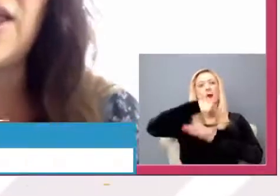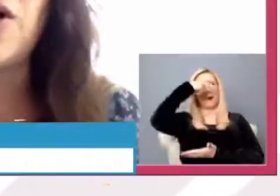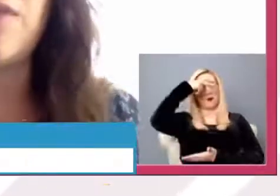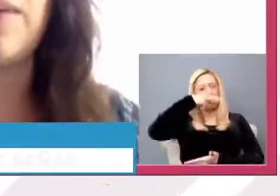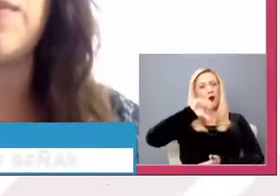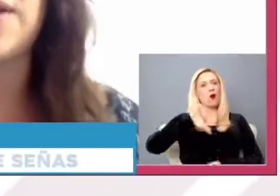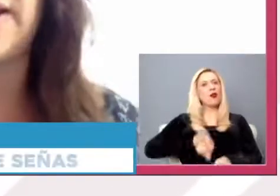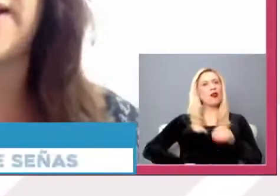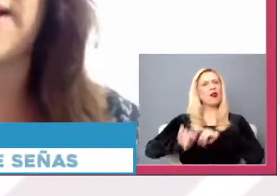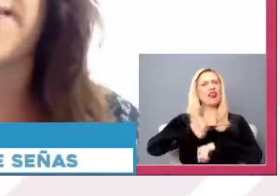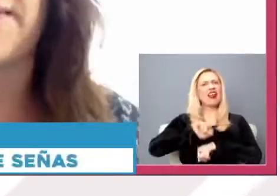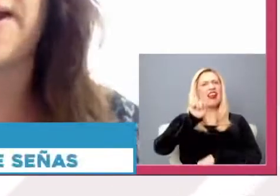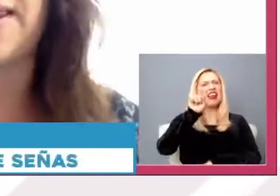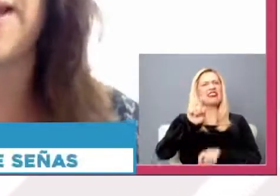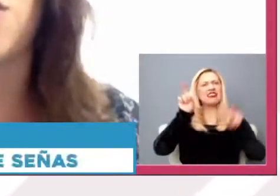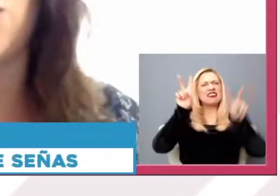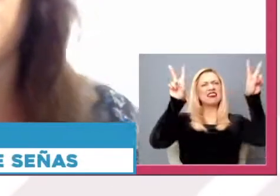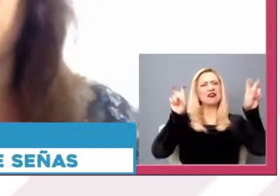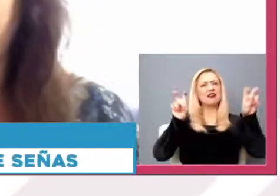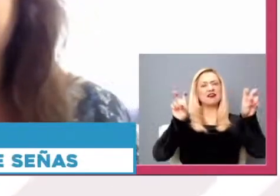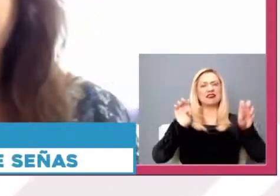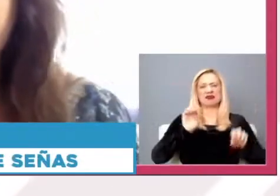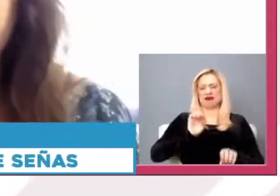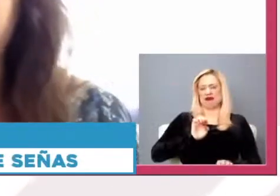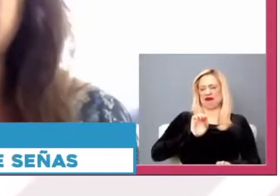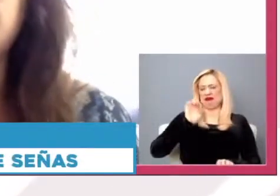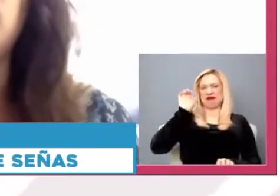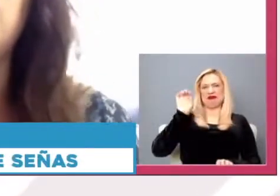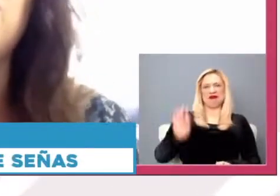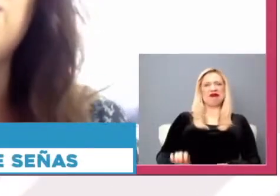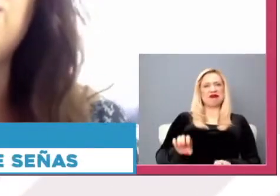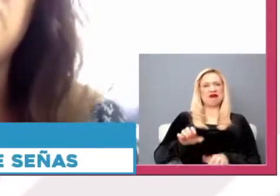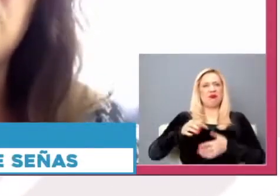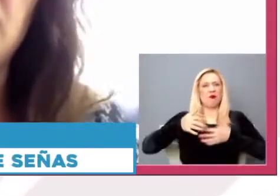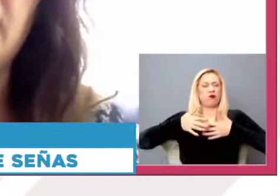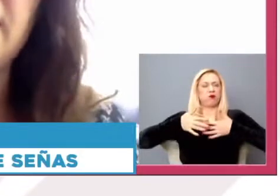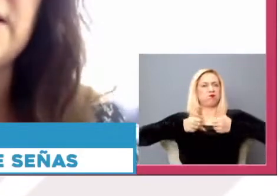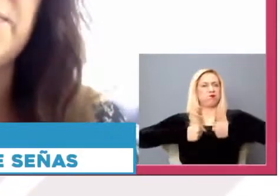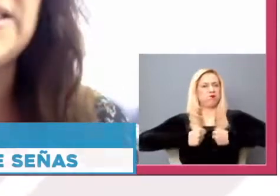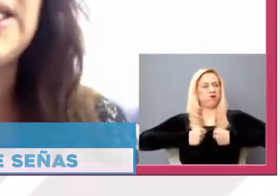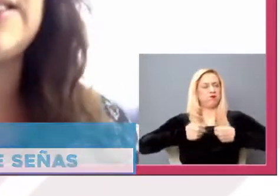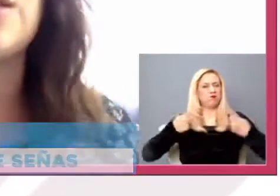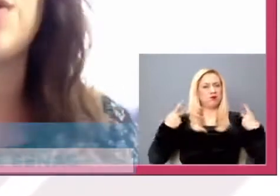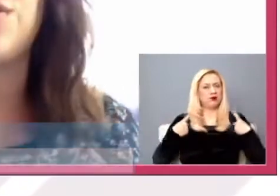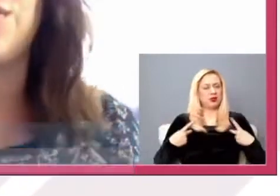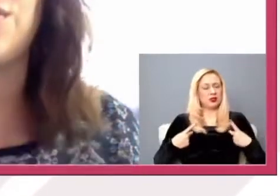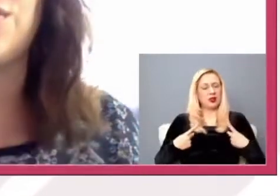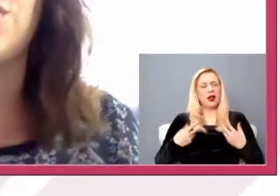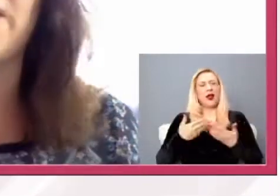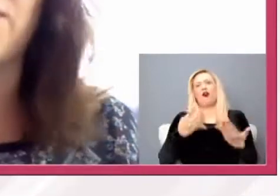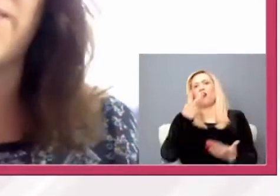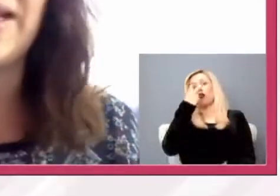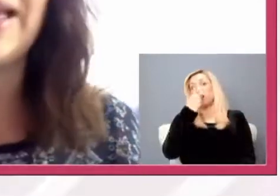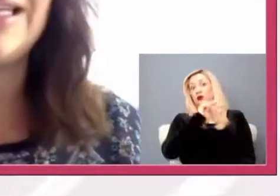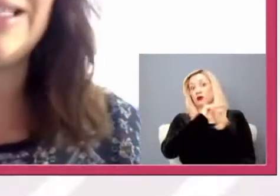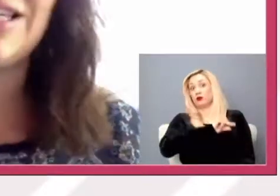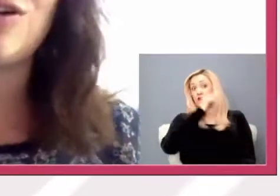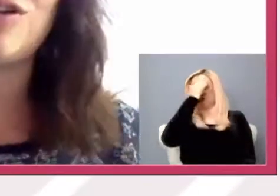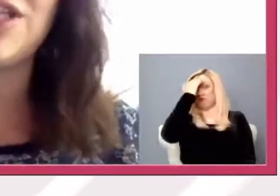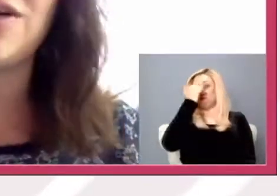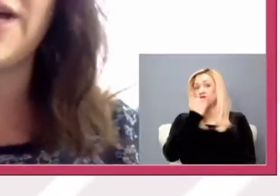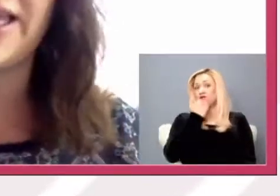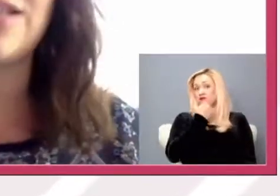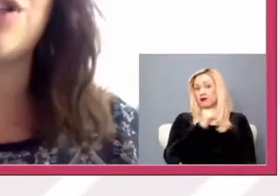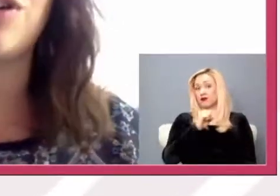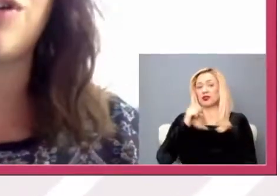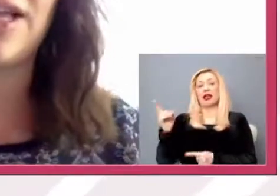día de hoy vamos a hablar del tema de gordofobia y para eso tenemos dos invitadas especialistas con nosotros. Nos va a acompañar Ischel